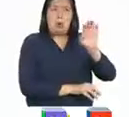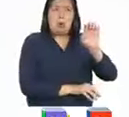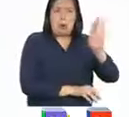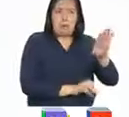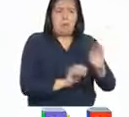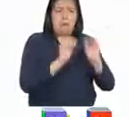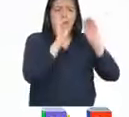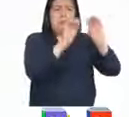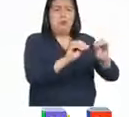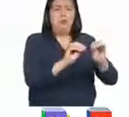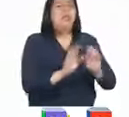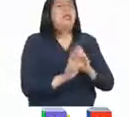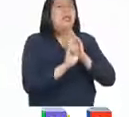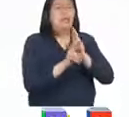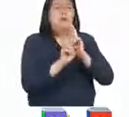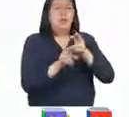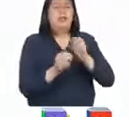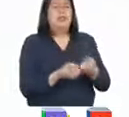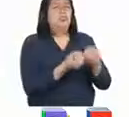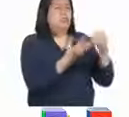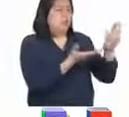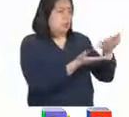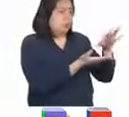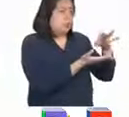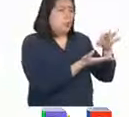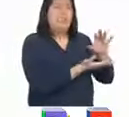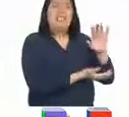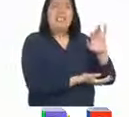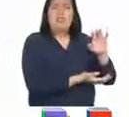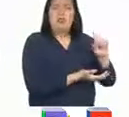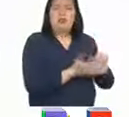los resultados de cada censo y de muchos otros